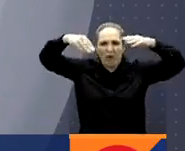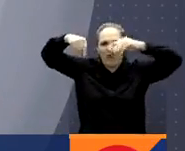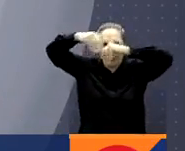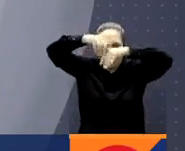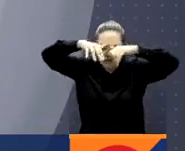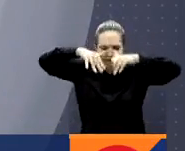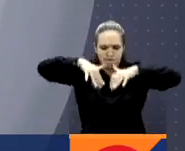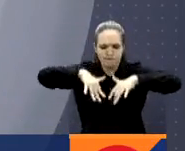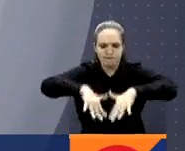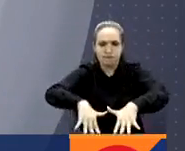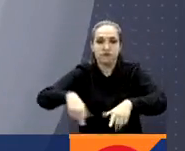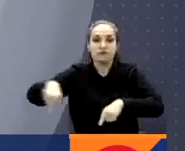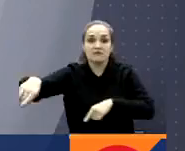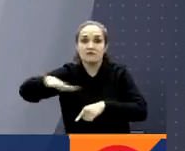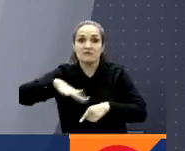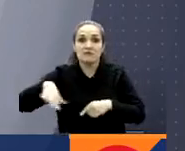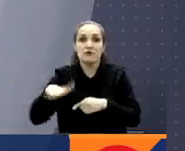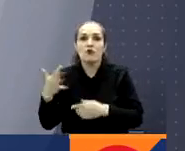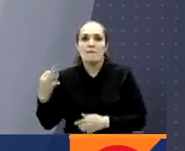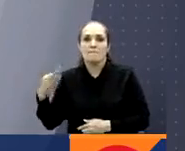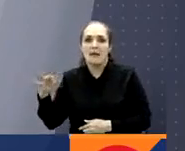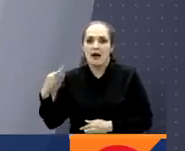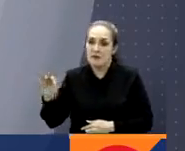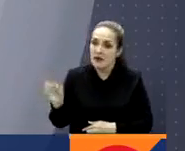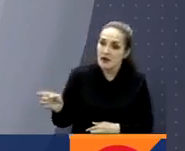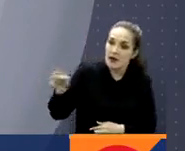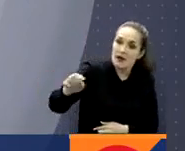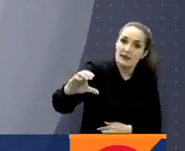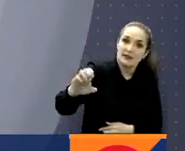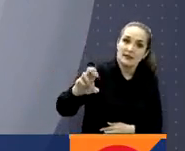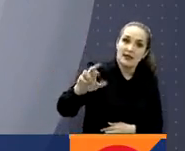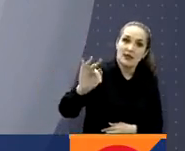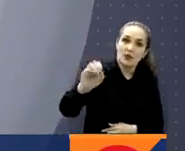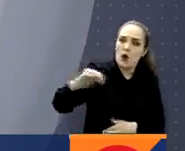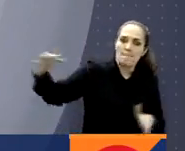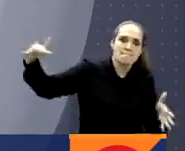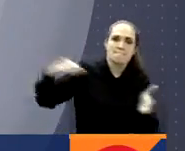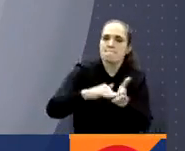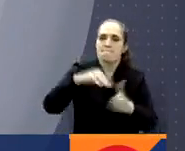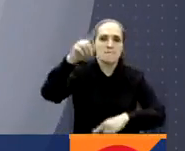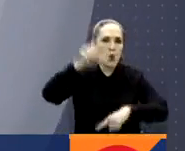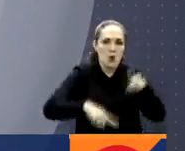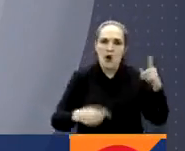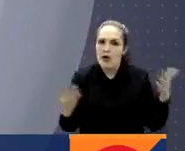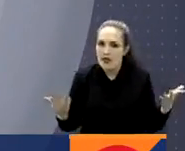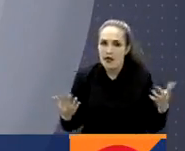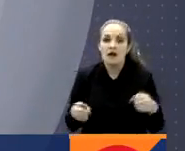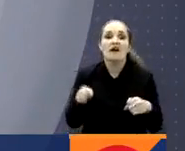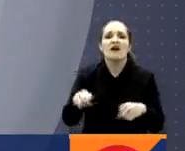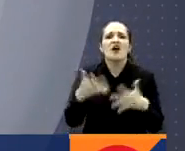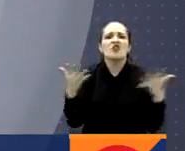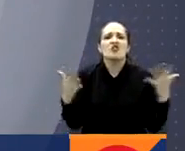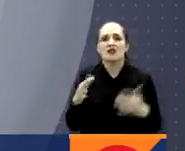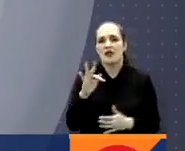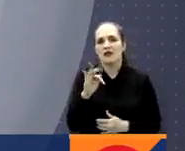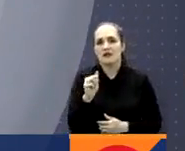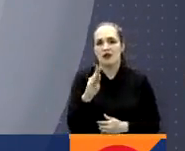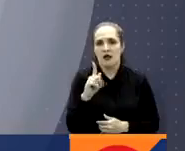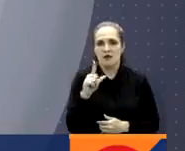tránsito de campesinos entre los municipios de palmira y el cerrito la emergencia se presenta en el corregimiento de tablones